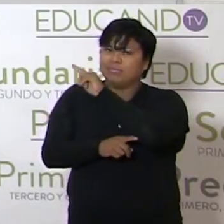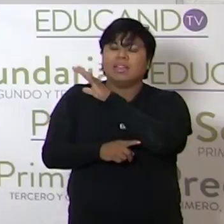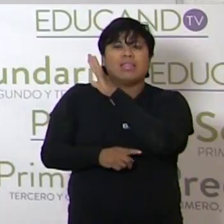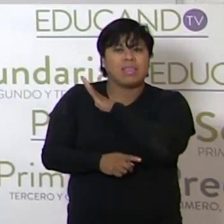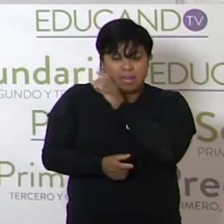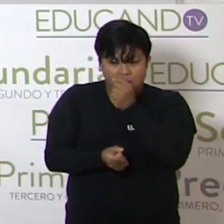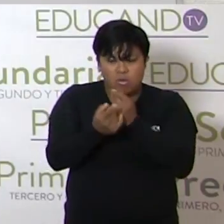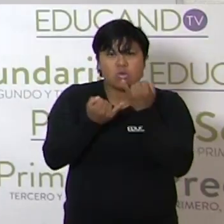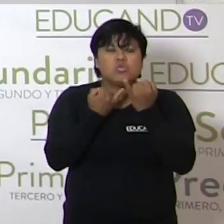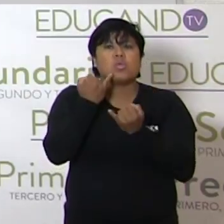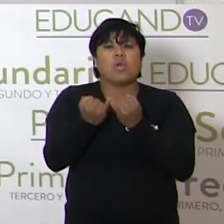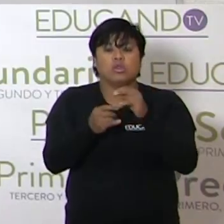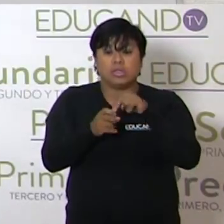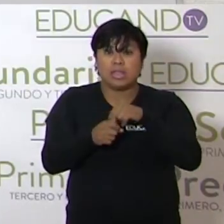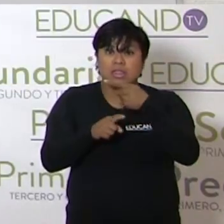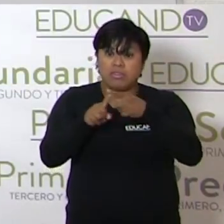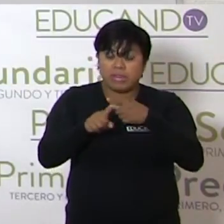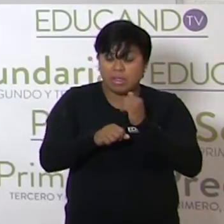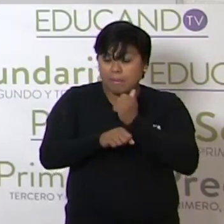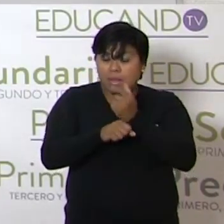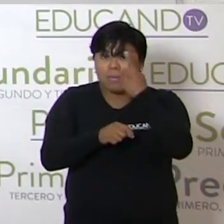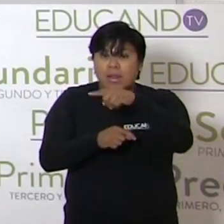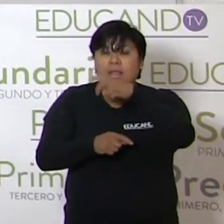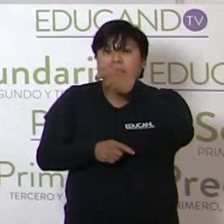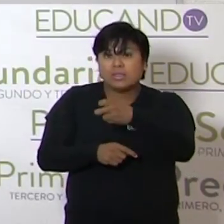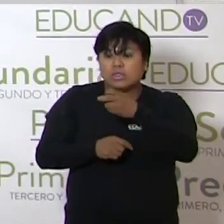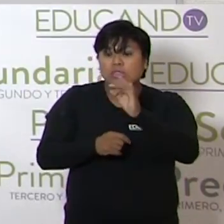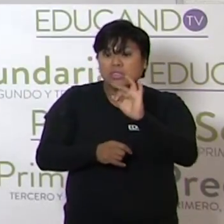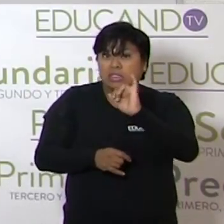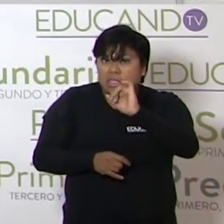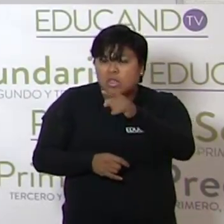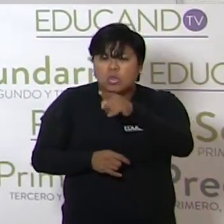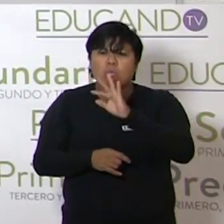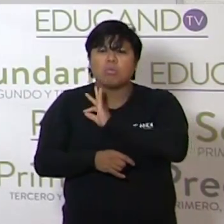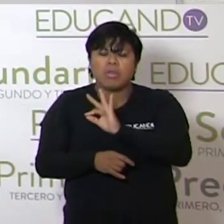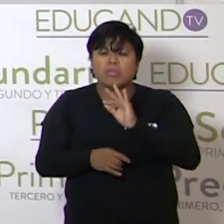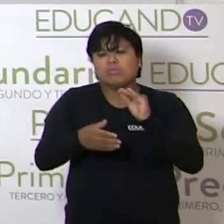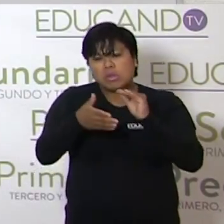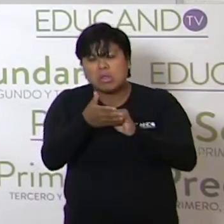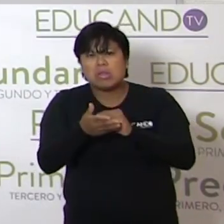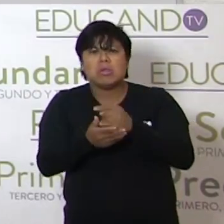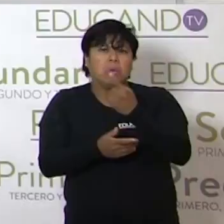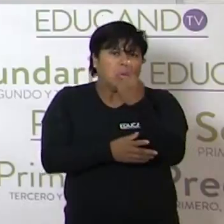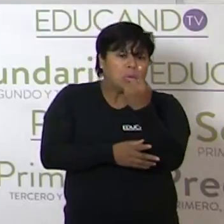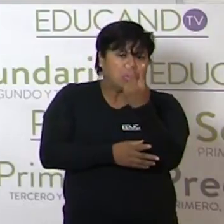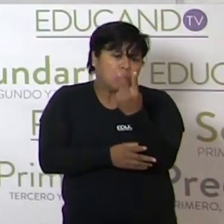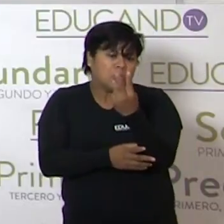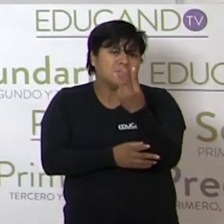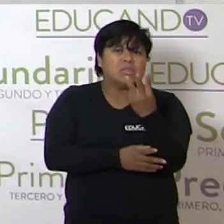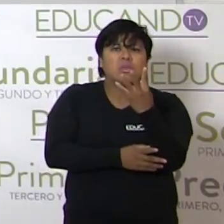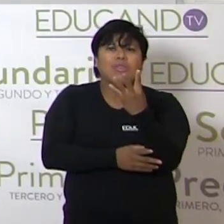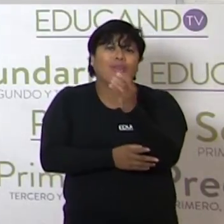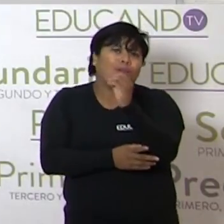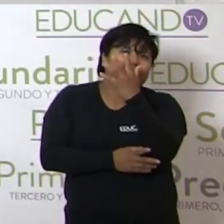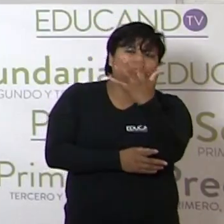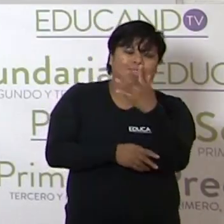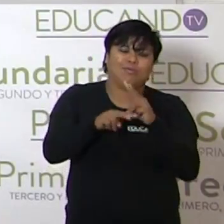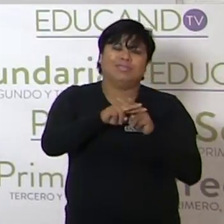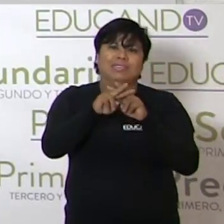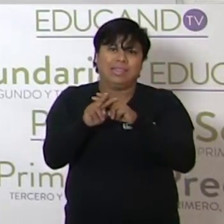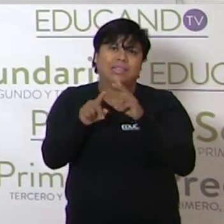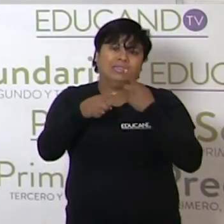en estas aplicaciones, que tú le puedes ir dando clic si se merece 1, 2, 3, 4 o las 5 estrellitas.